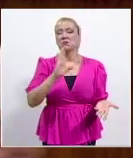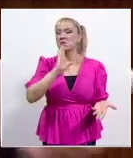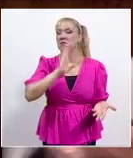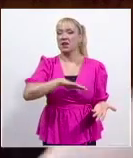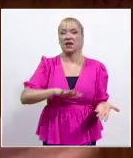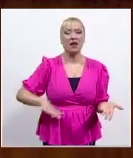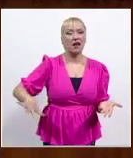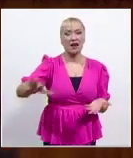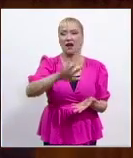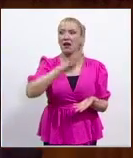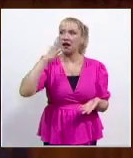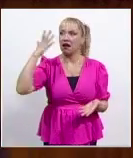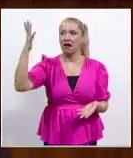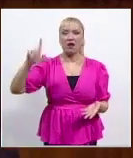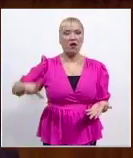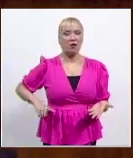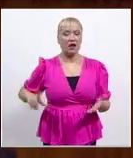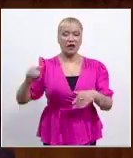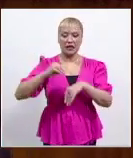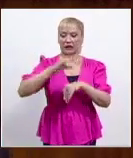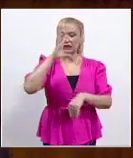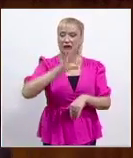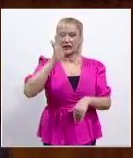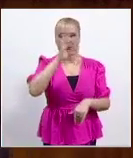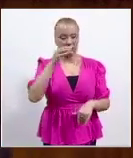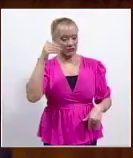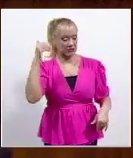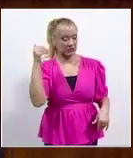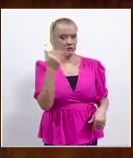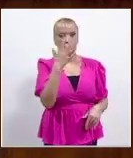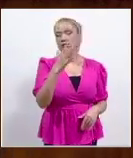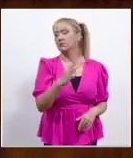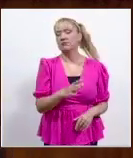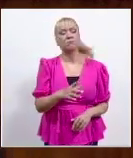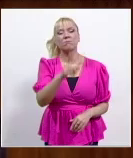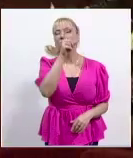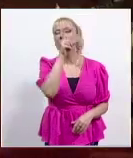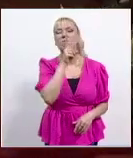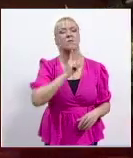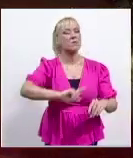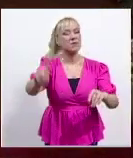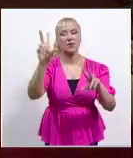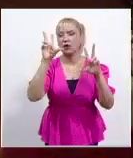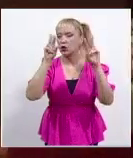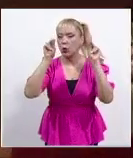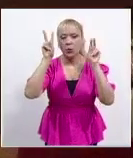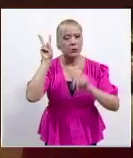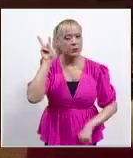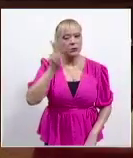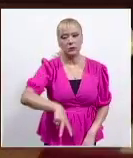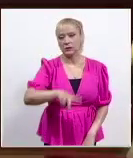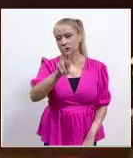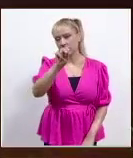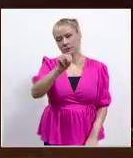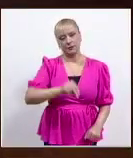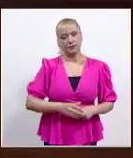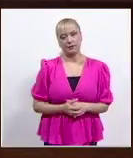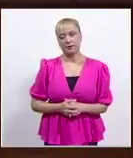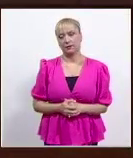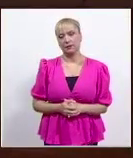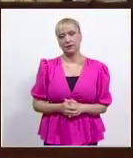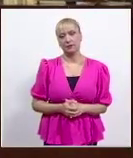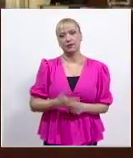las políticas públicas. Nada más falso que ello. Al participar en el 5º